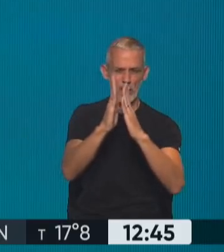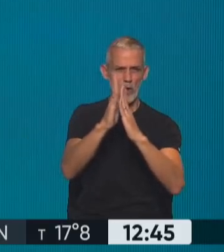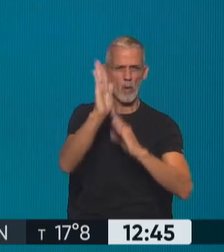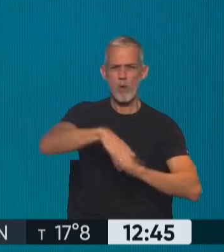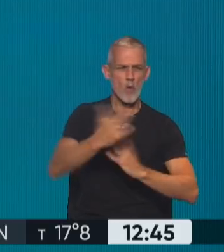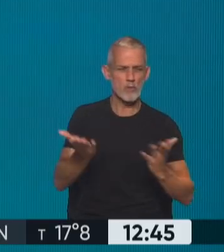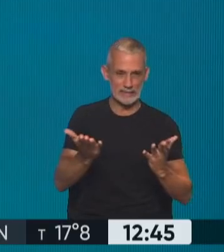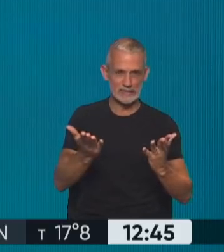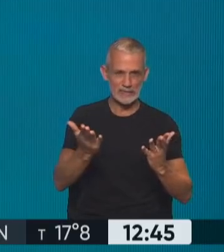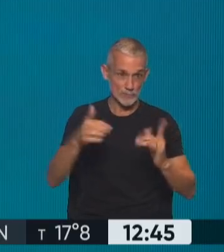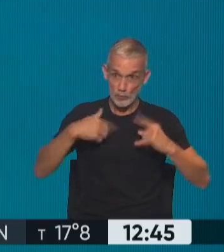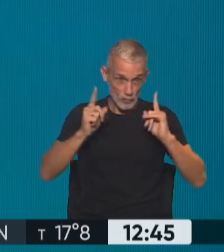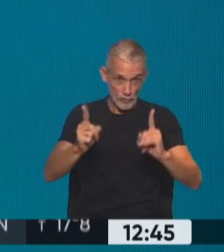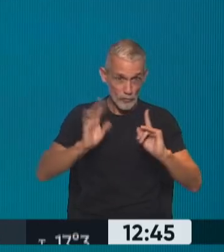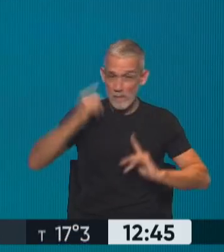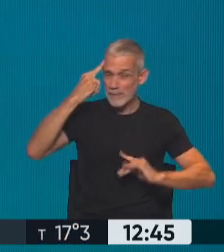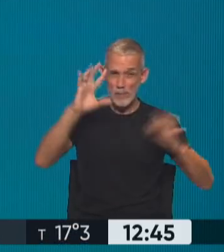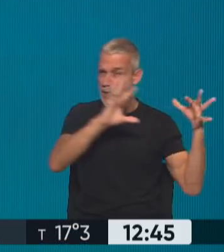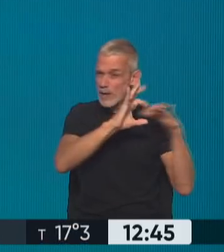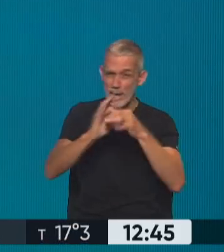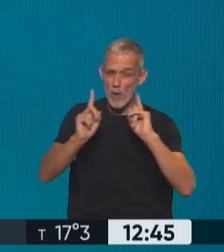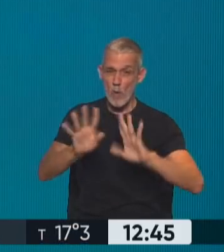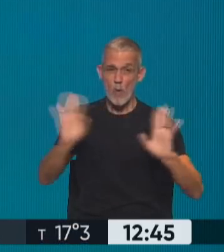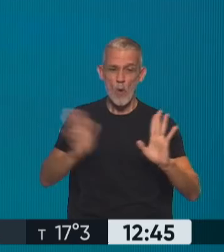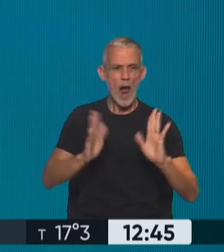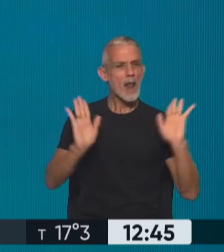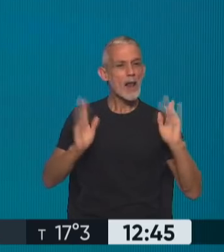sostuve y sigo sosteniendo que ambas